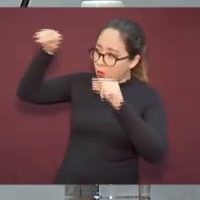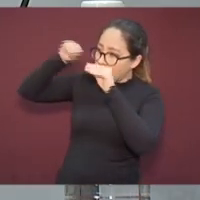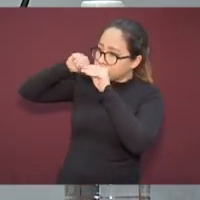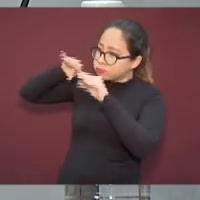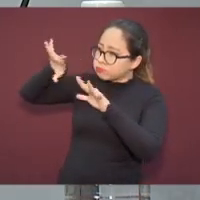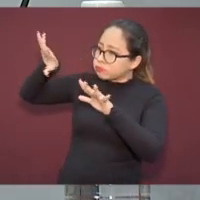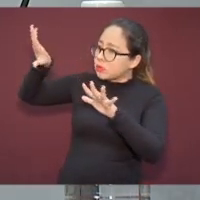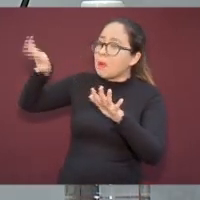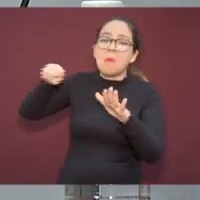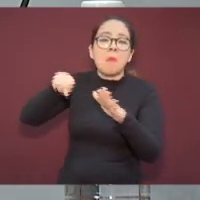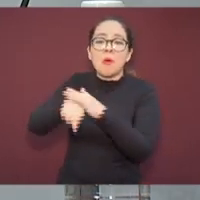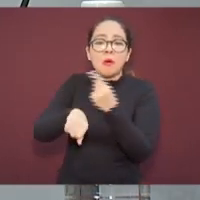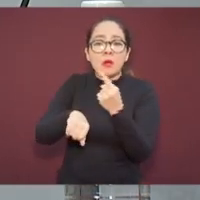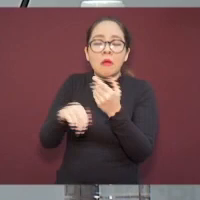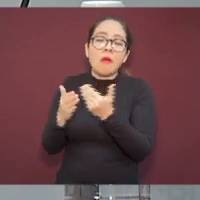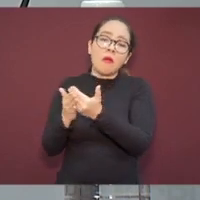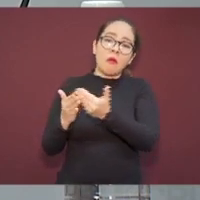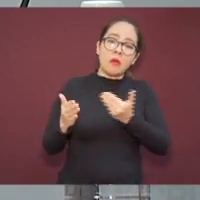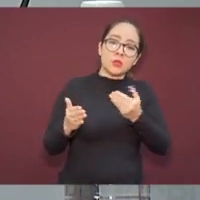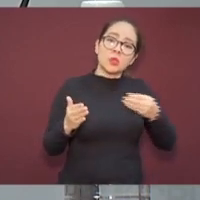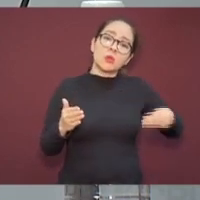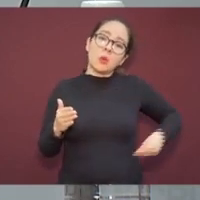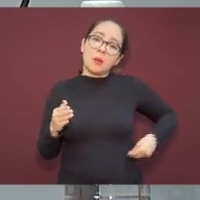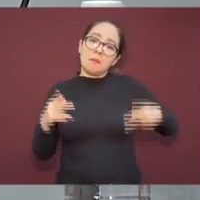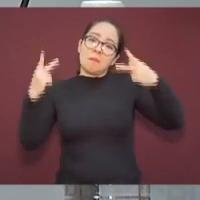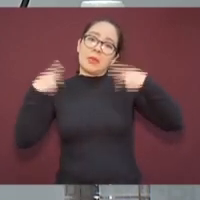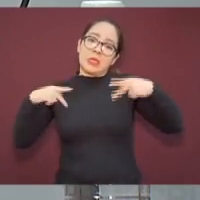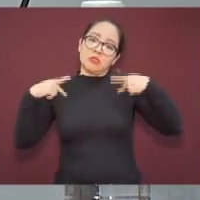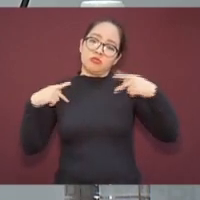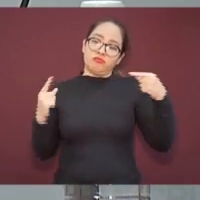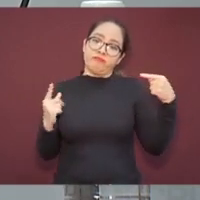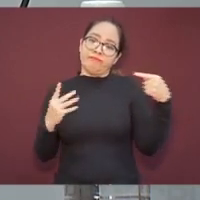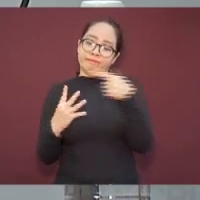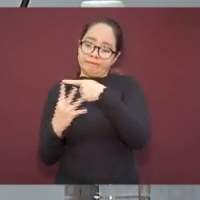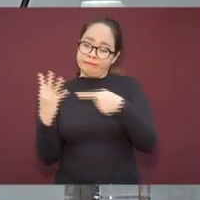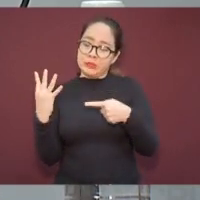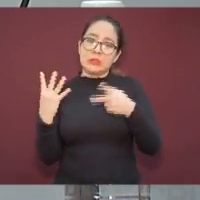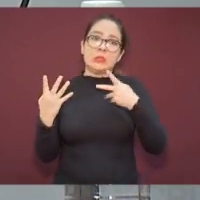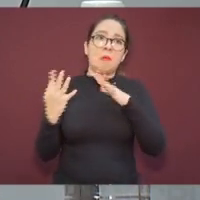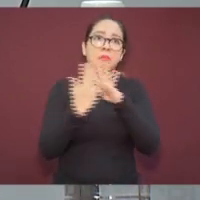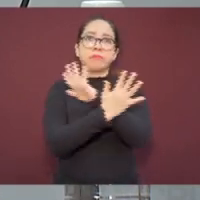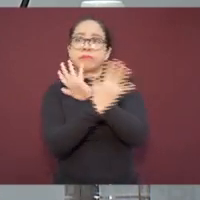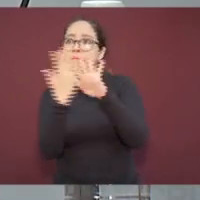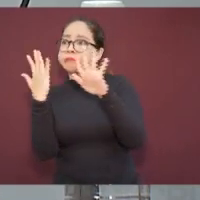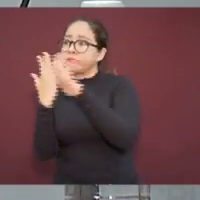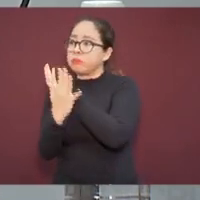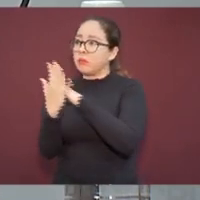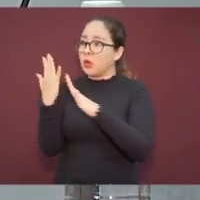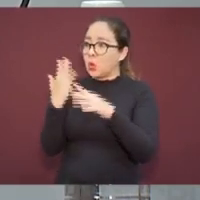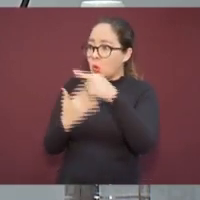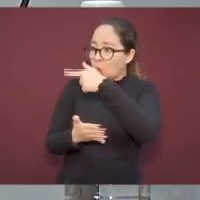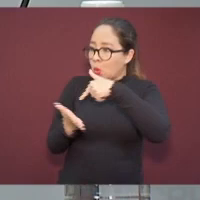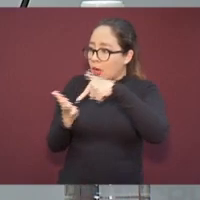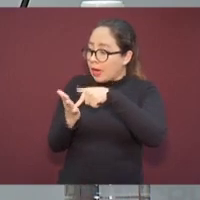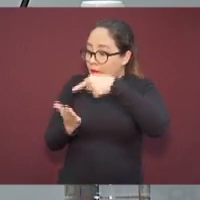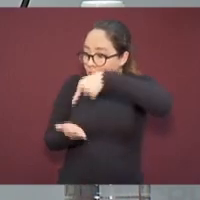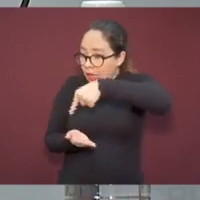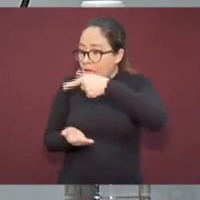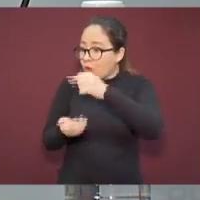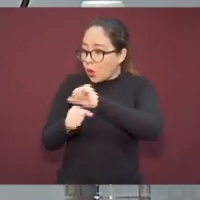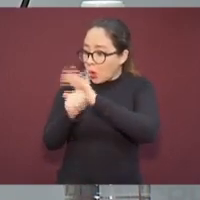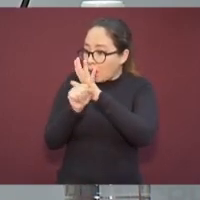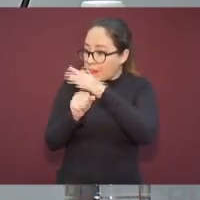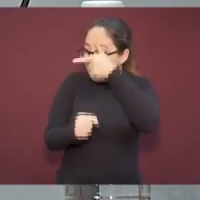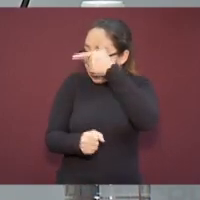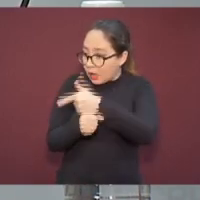da por los movimientos de población al interior de las localidades donde hay transmisión, como de